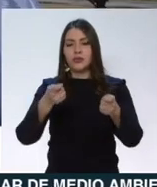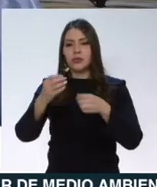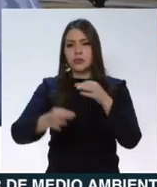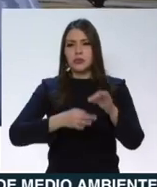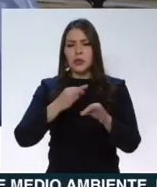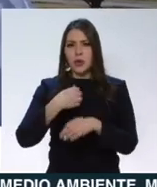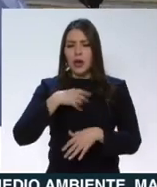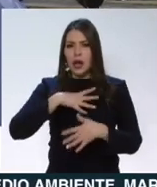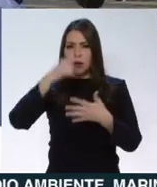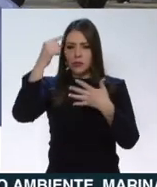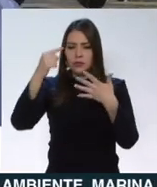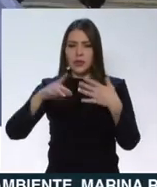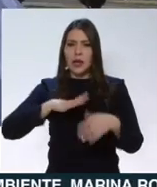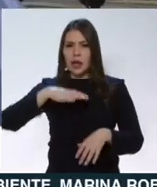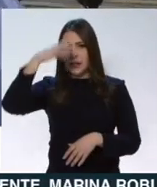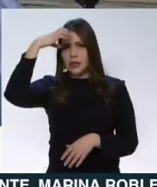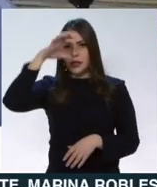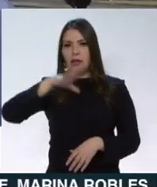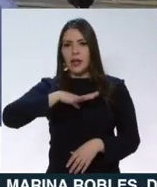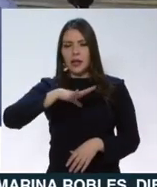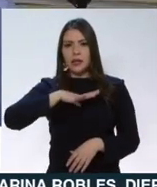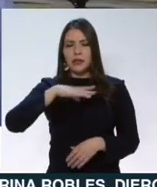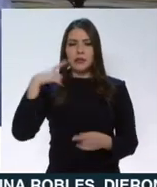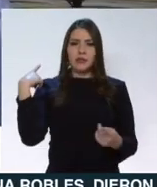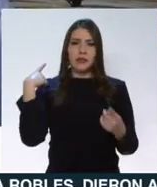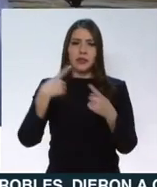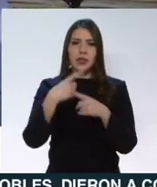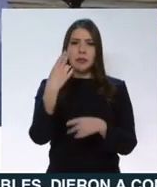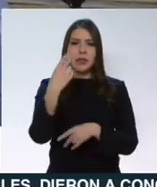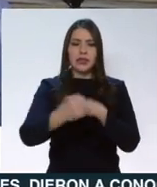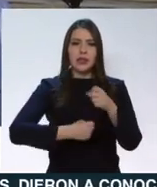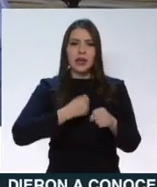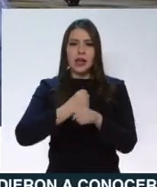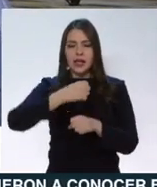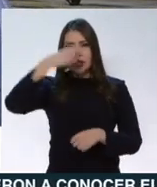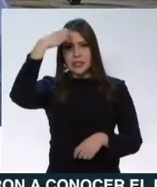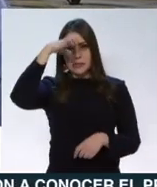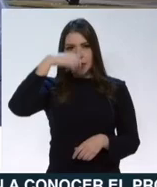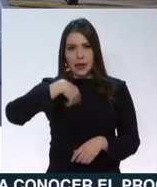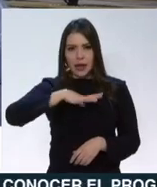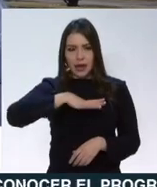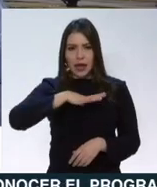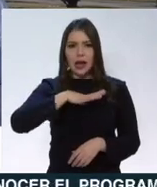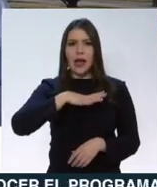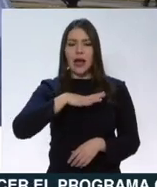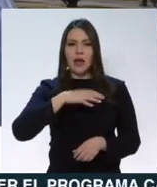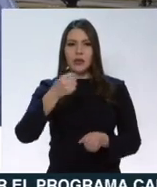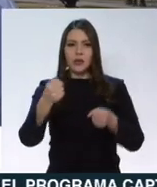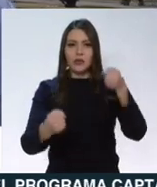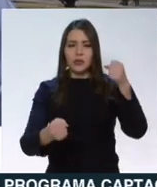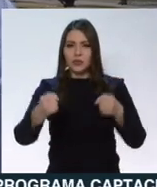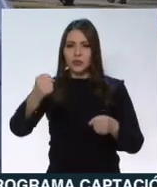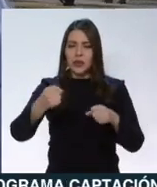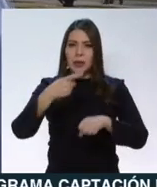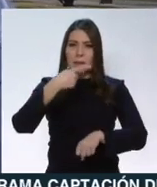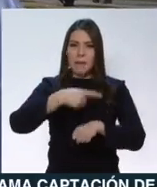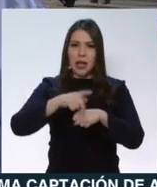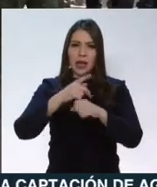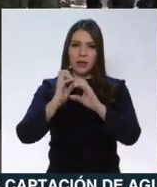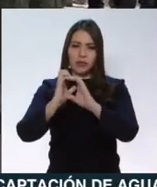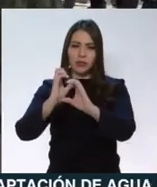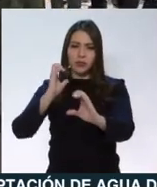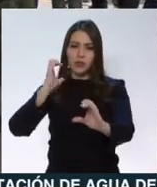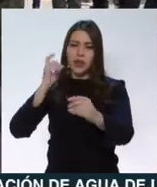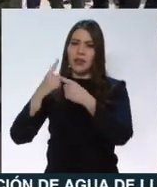requisitos, sobre todo con la experiencia. Cuento con más de 25 años de experiencia y he manejado también artículos peligrosos y otro tipo de